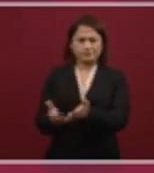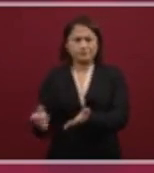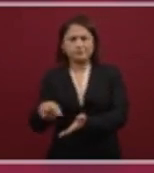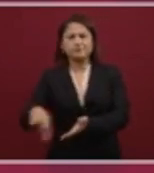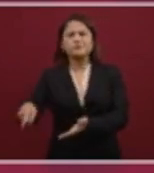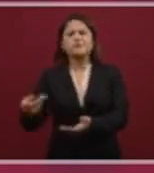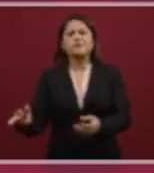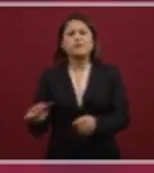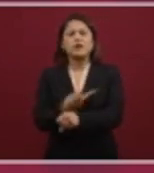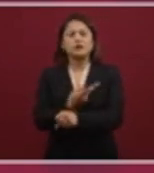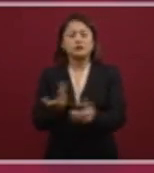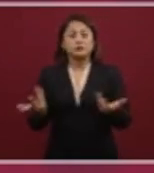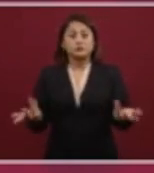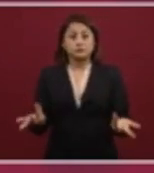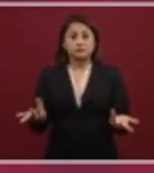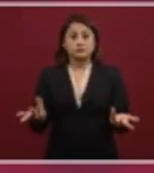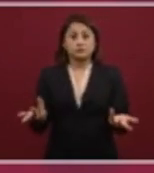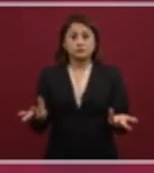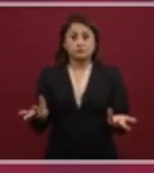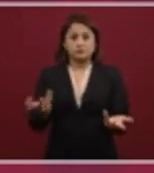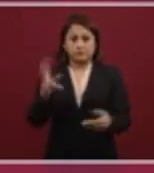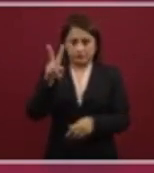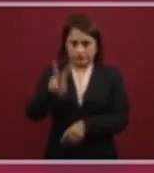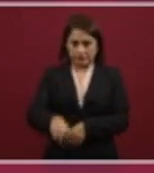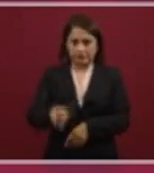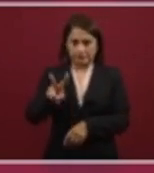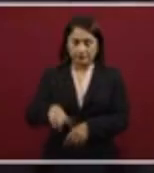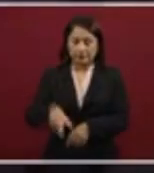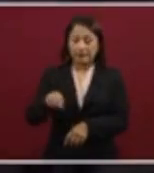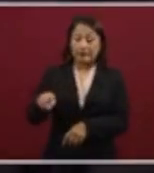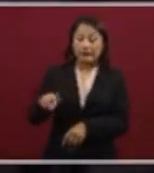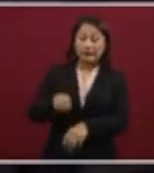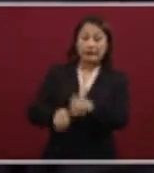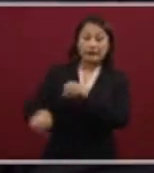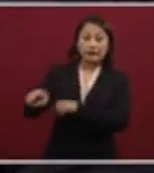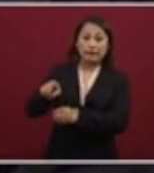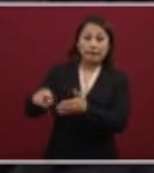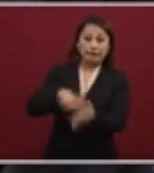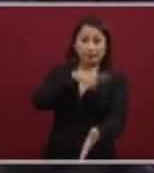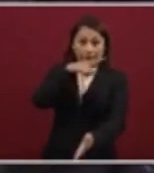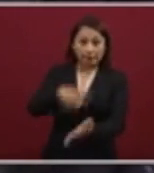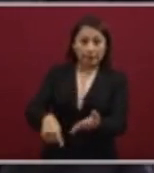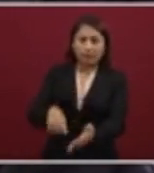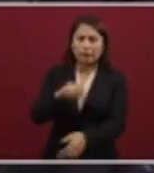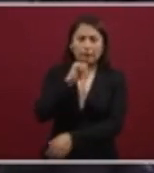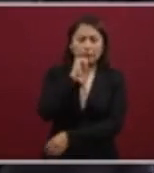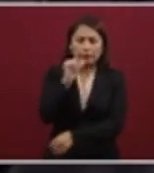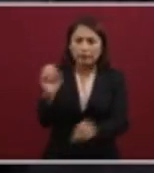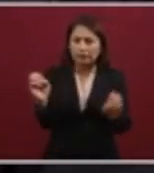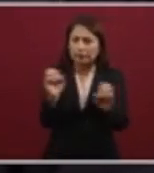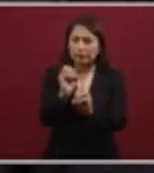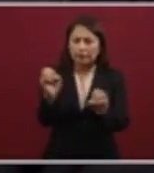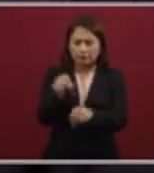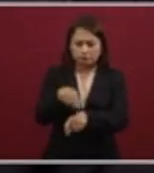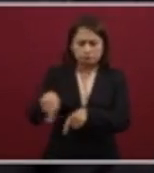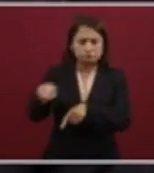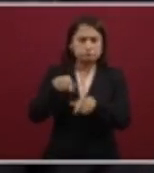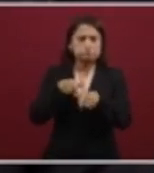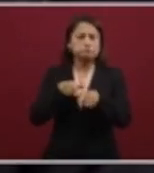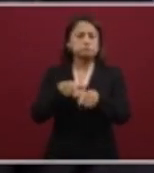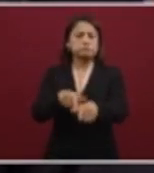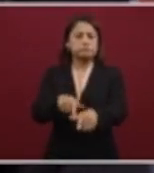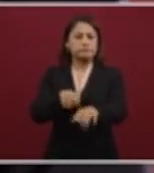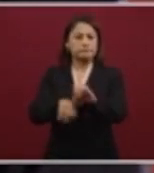Y no hemos quitado un solo contrato, no se ha revocado ni un solo contrato. Entonces,